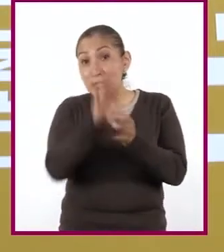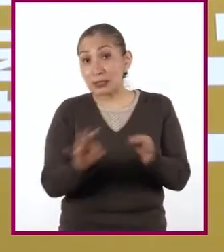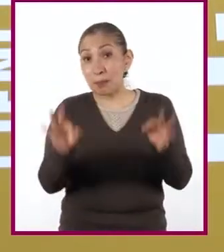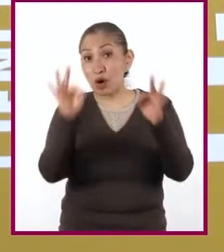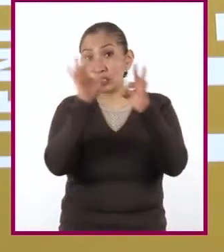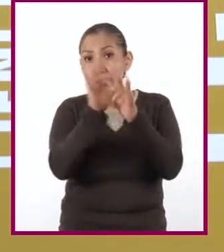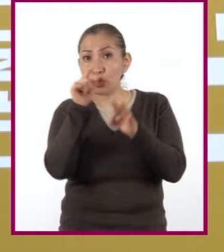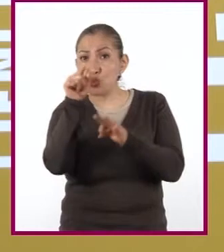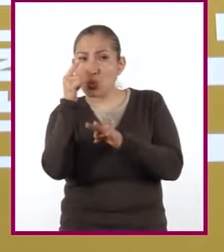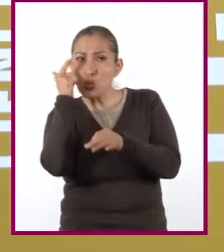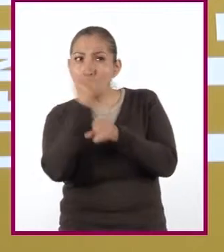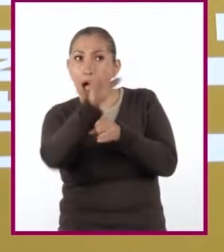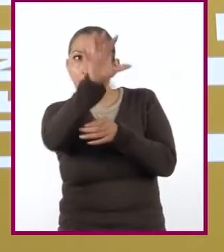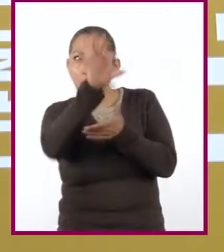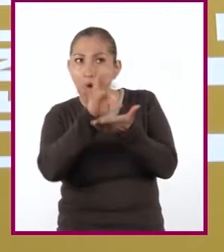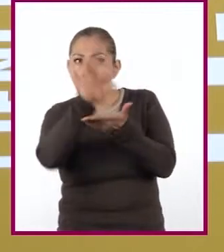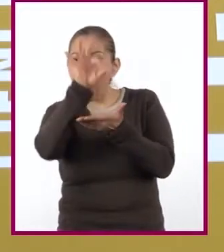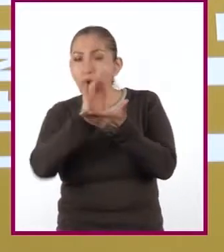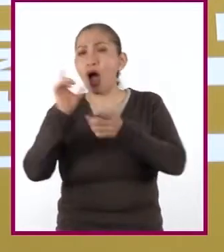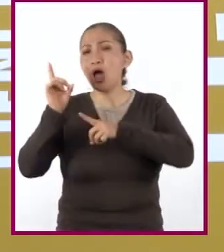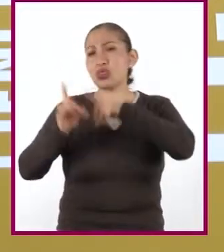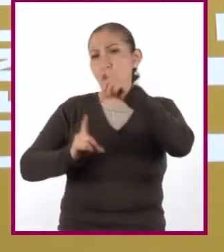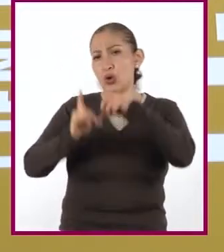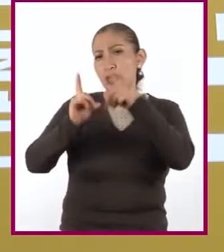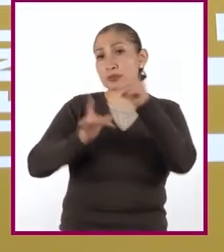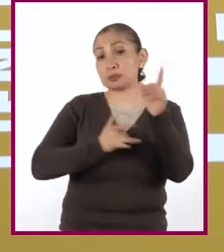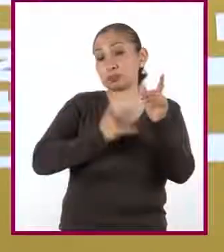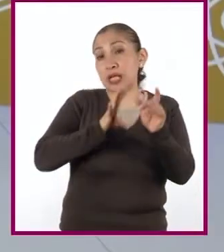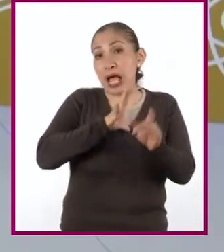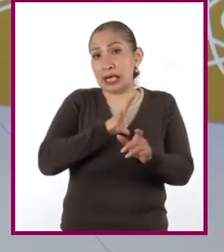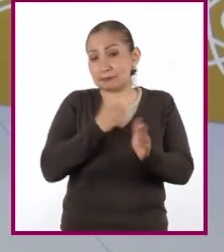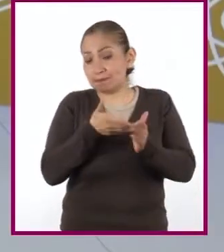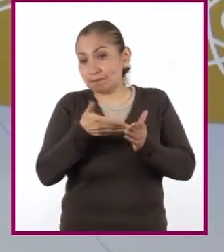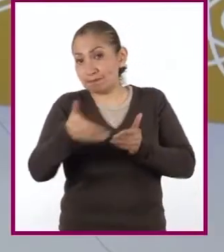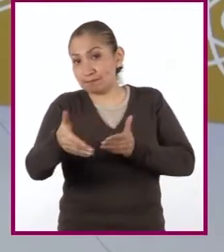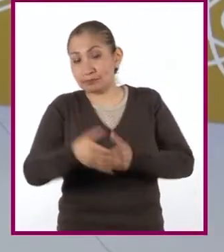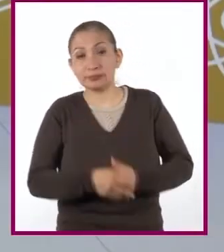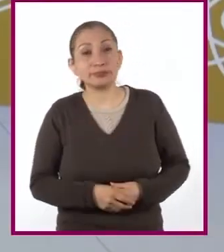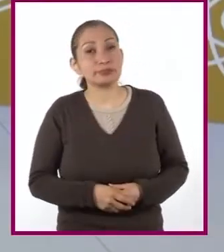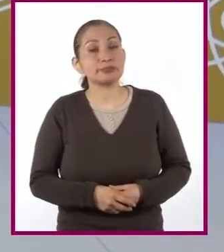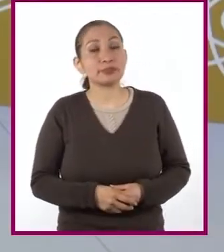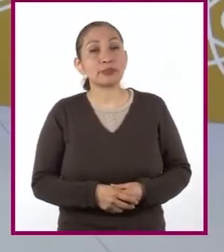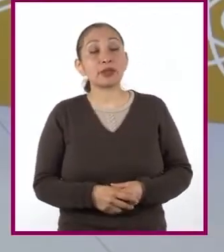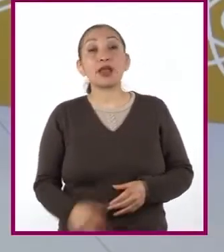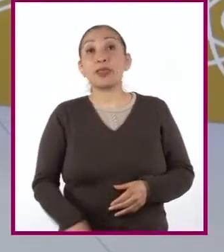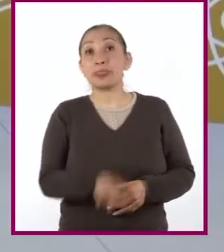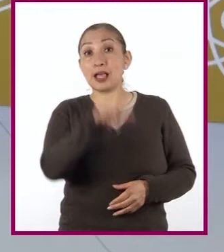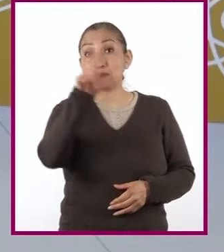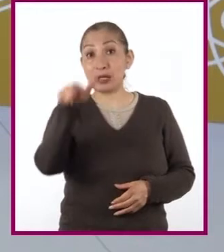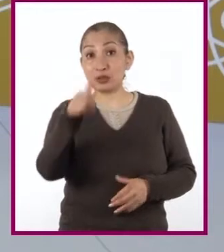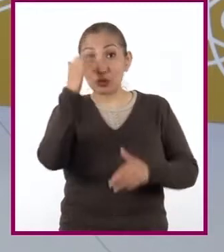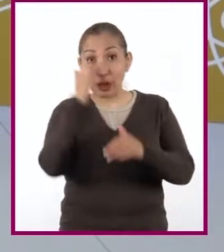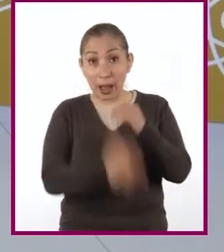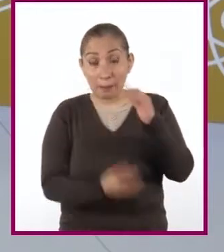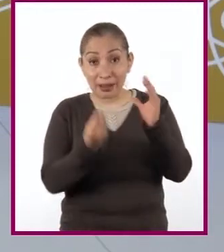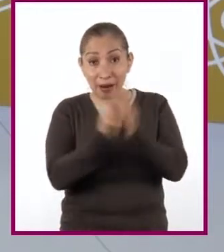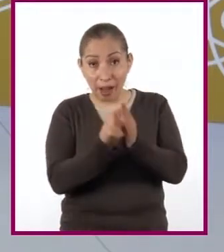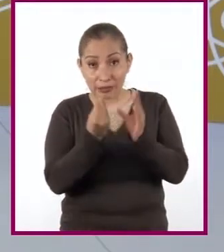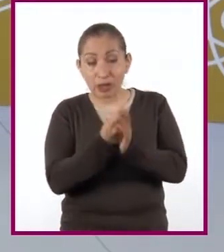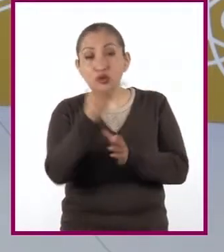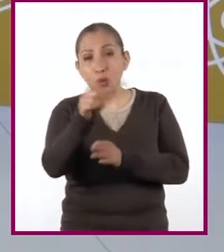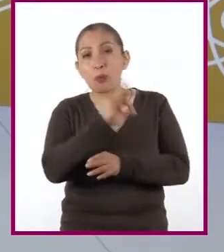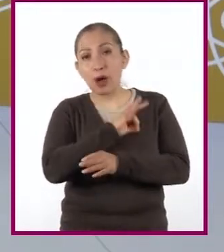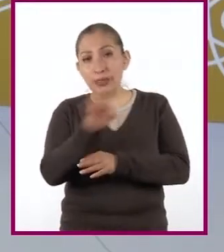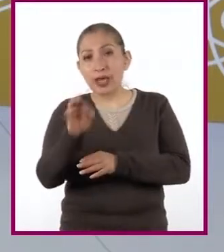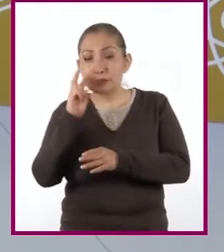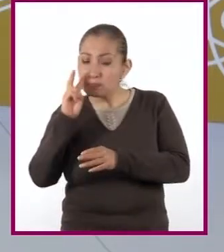que identifiquen y las dudas que les surjan. Así, después de esta sesión, podrán consultar